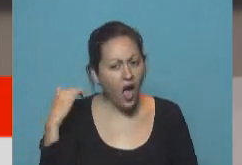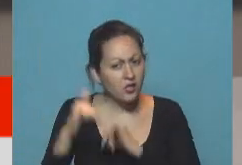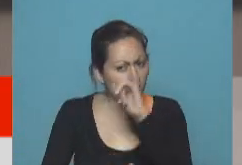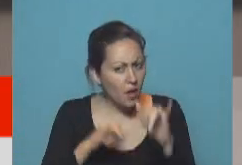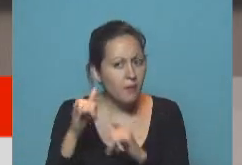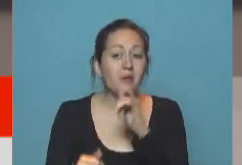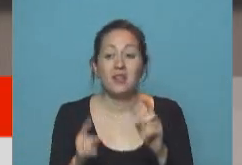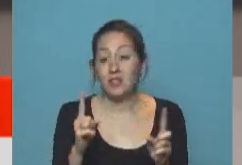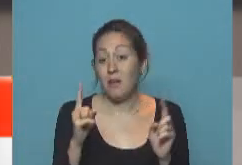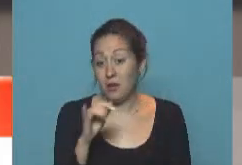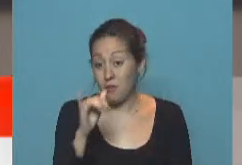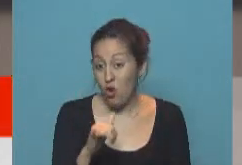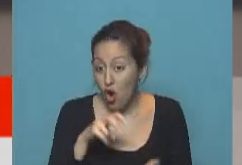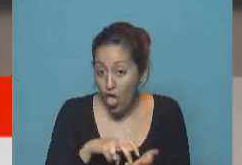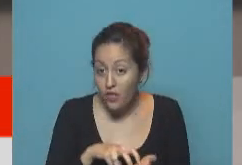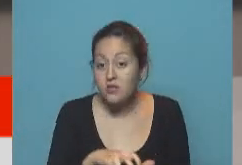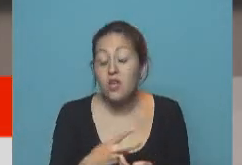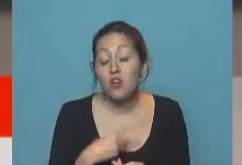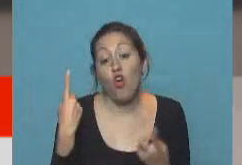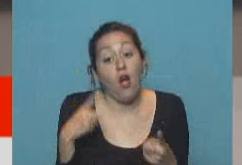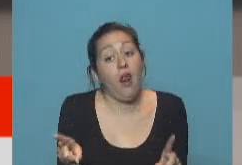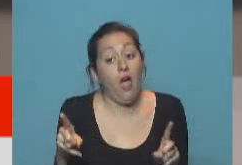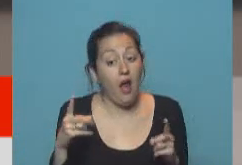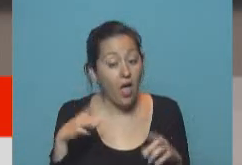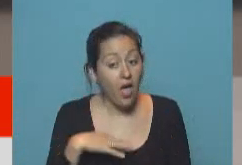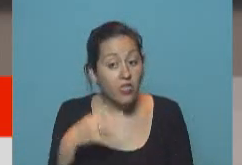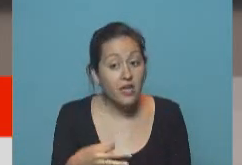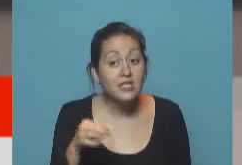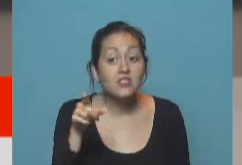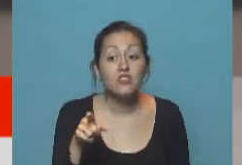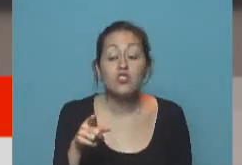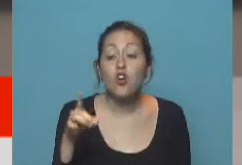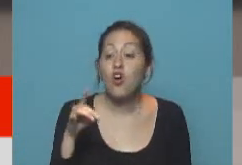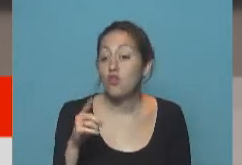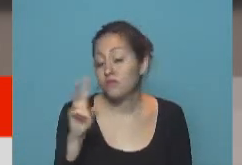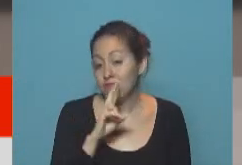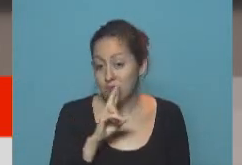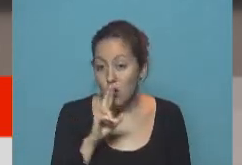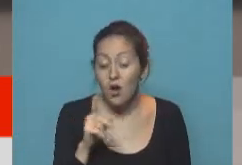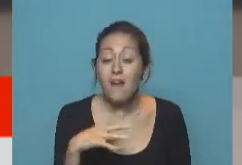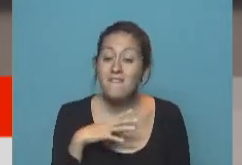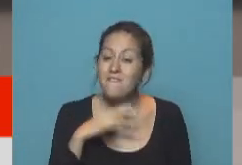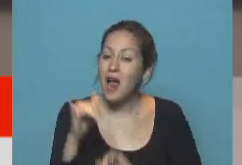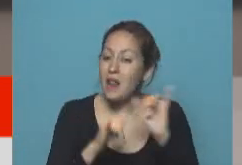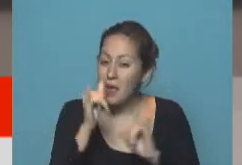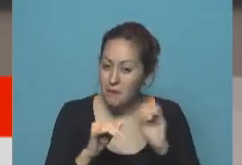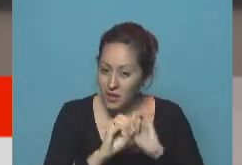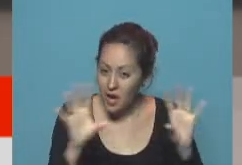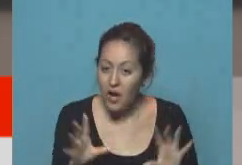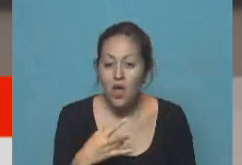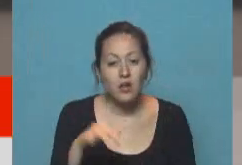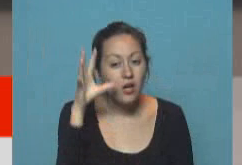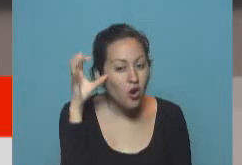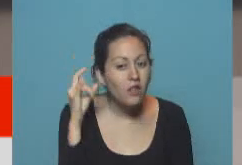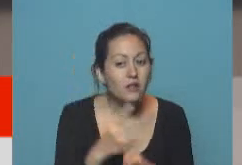en el noticiero. Es extraña la decisión de la doctora Palmagini, todavía no tenemos detalles, pero recordemos que siempre se